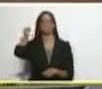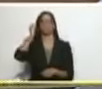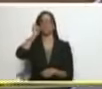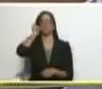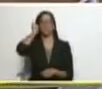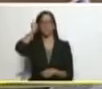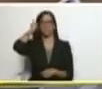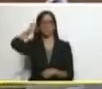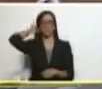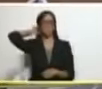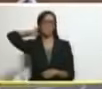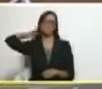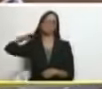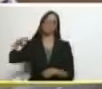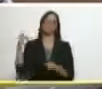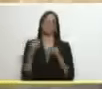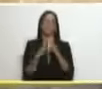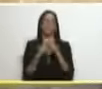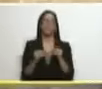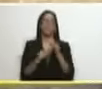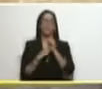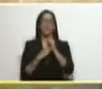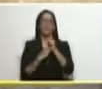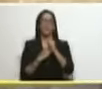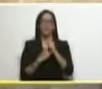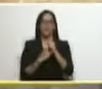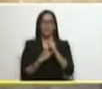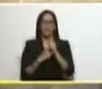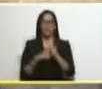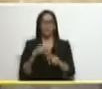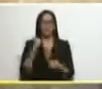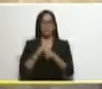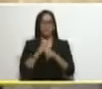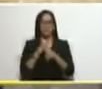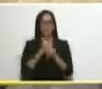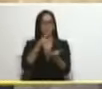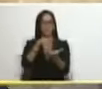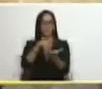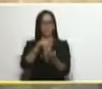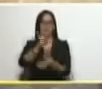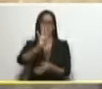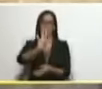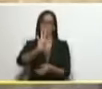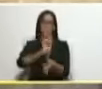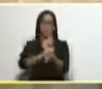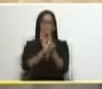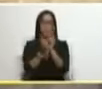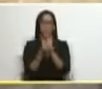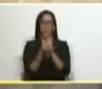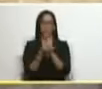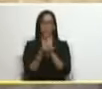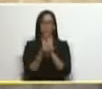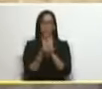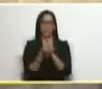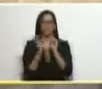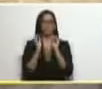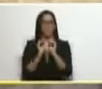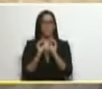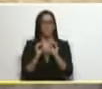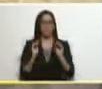y todos los líderes sindicales presentes. El cuarto referéndum se